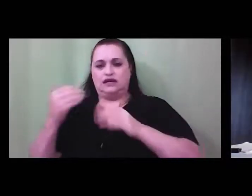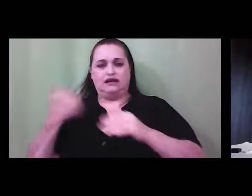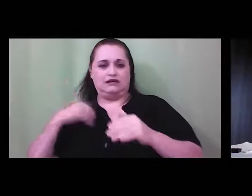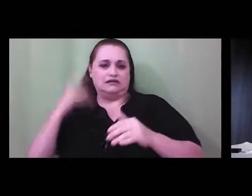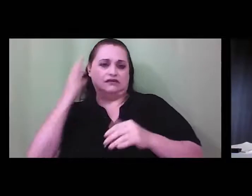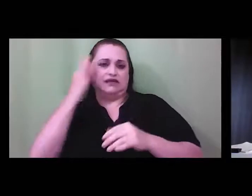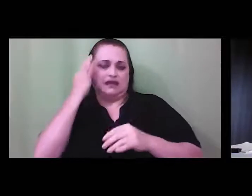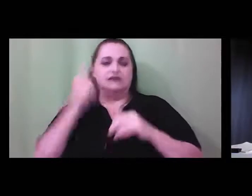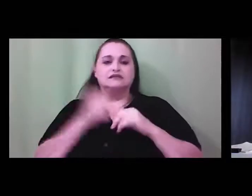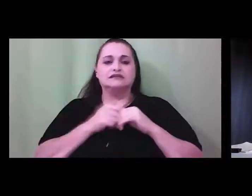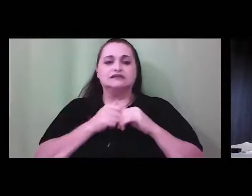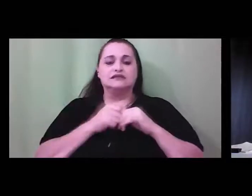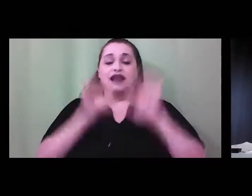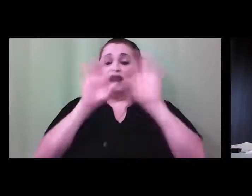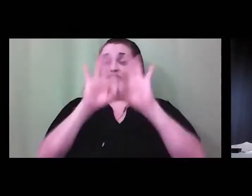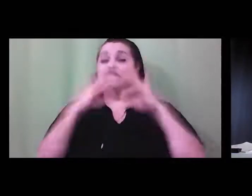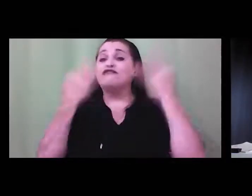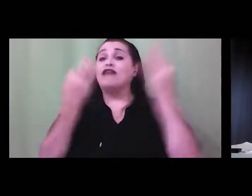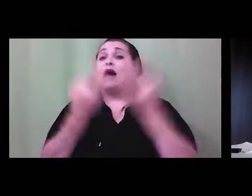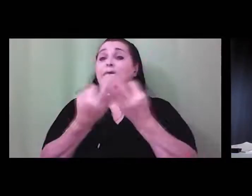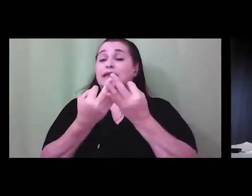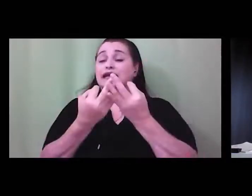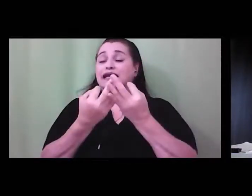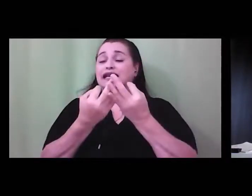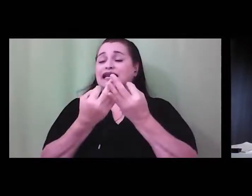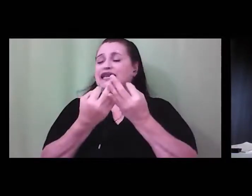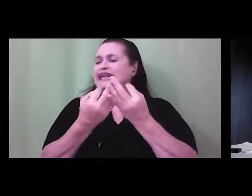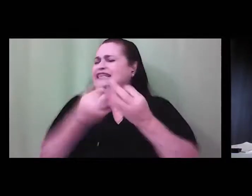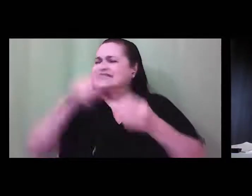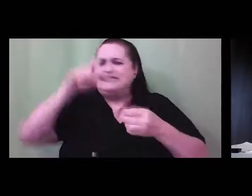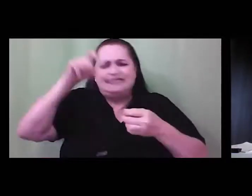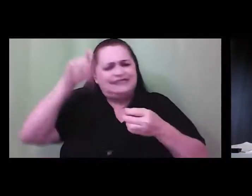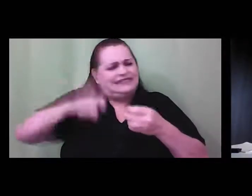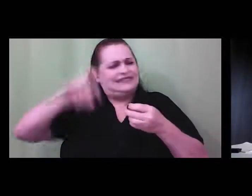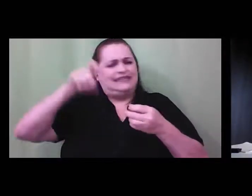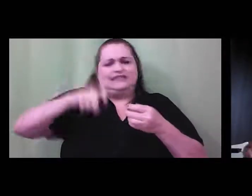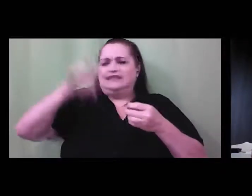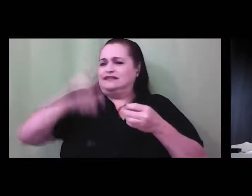hijas. La familia es imprescindible